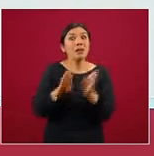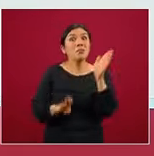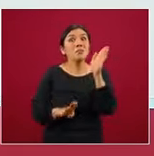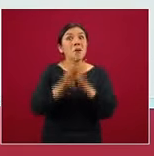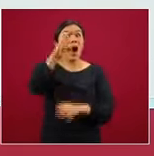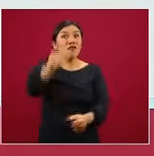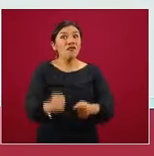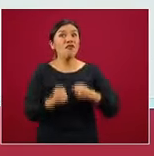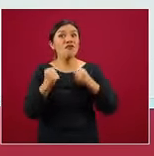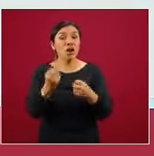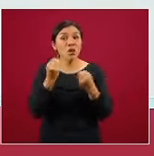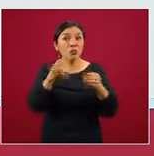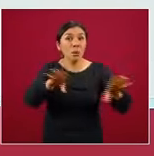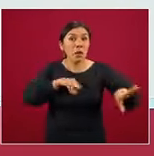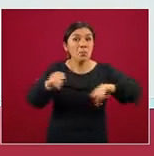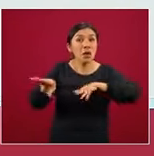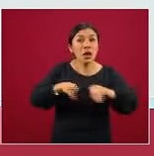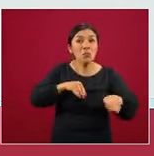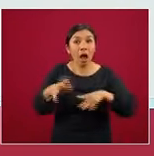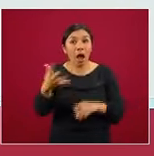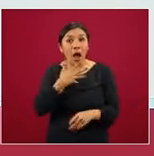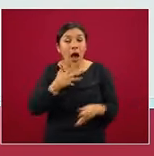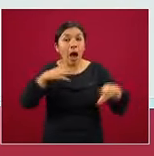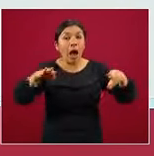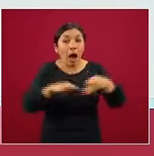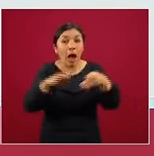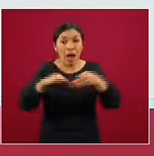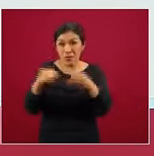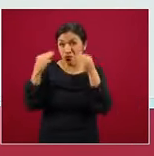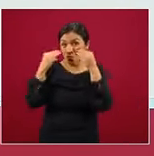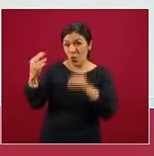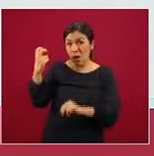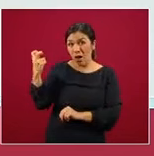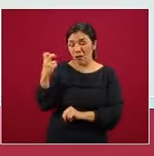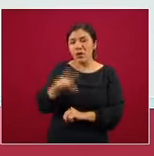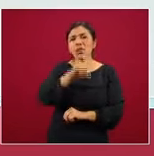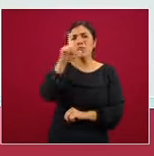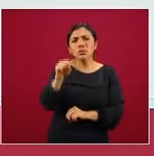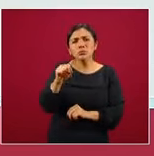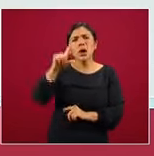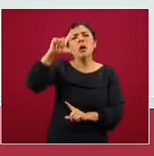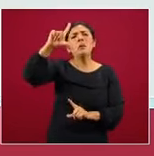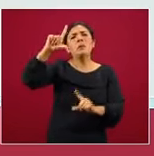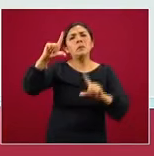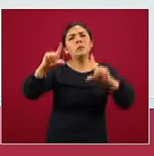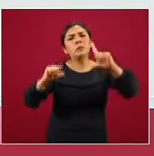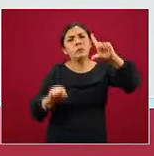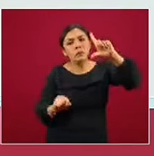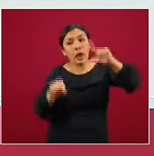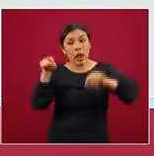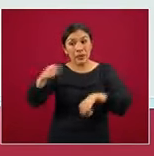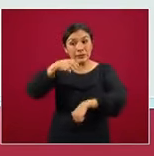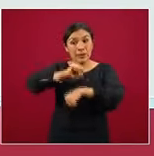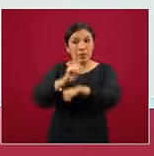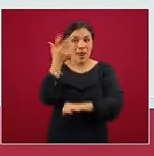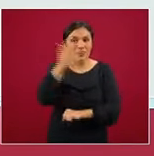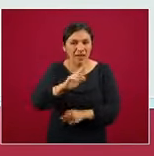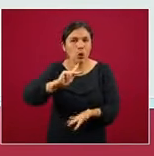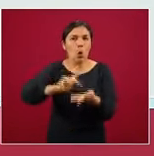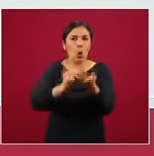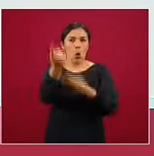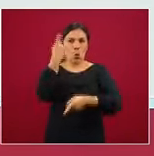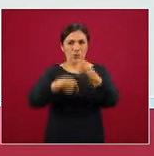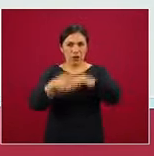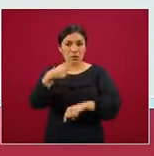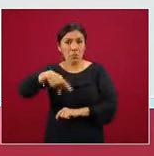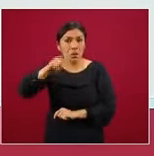niveles intensos de incidencia, como se muestra, luego empiezan a disminuir. Aquí vuelve semana 10, pero vean ustedes